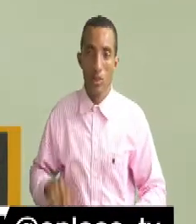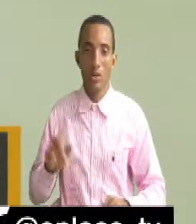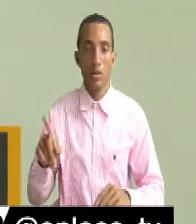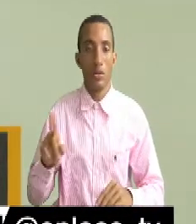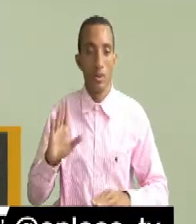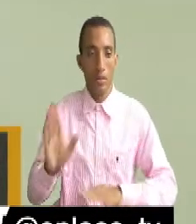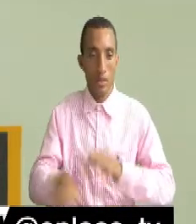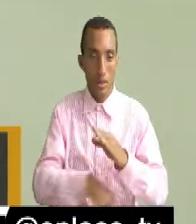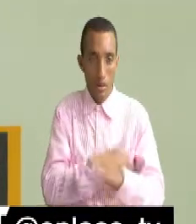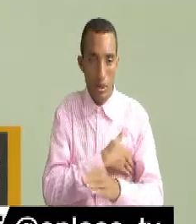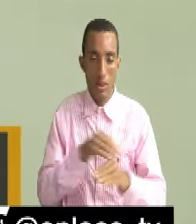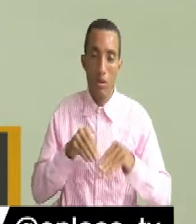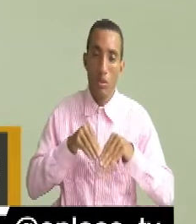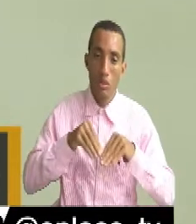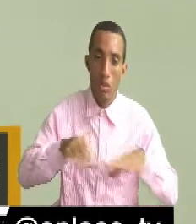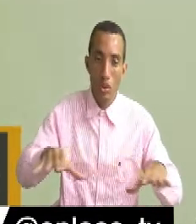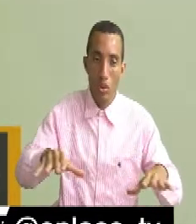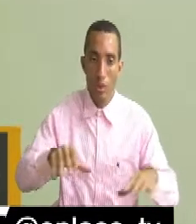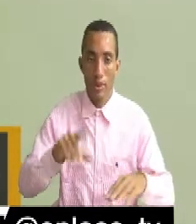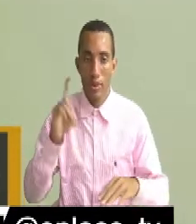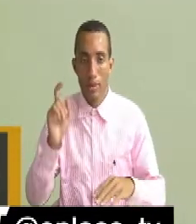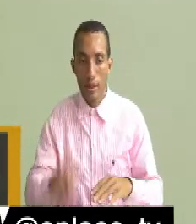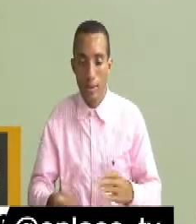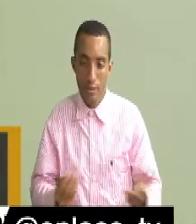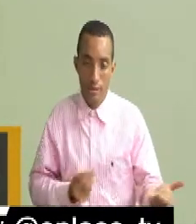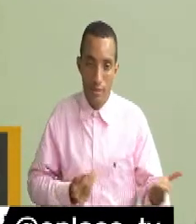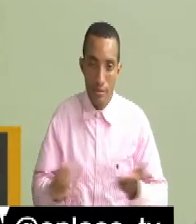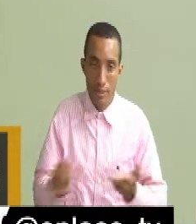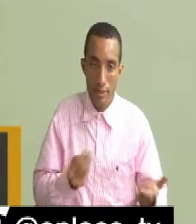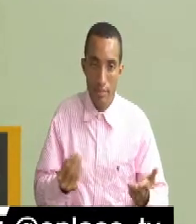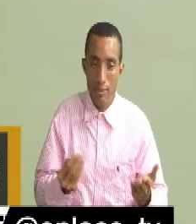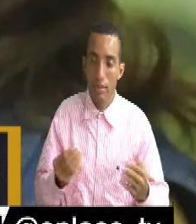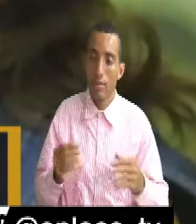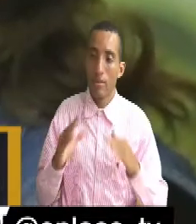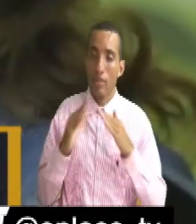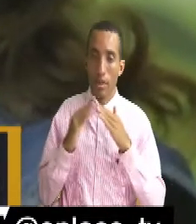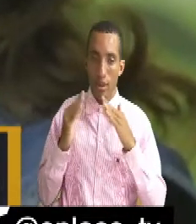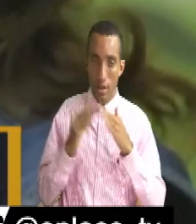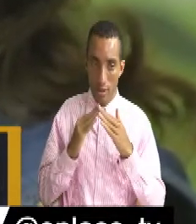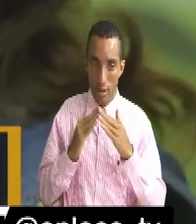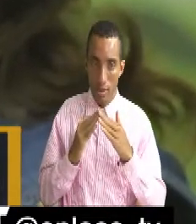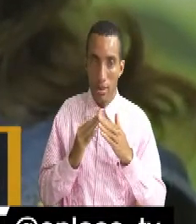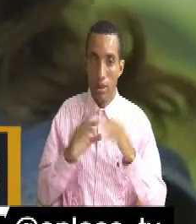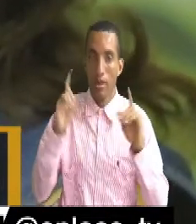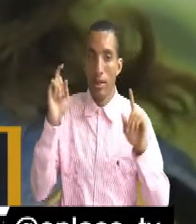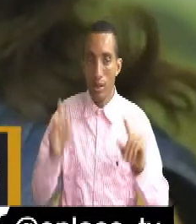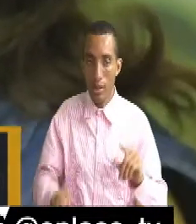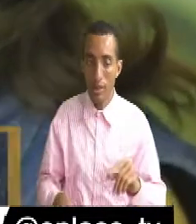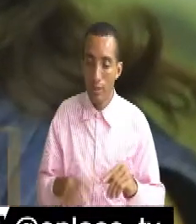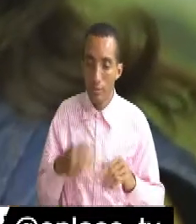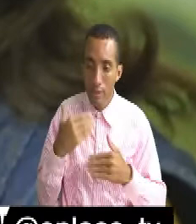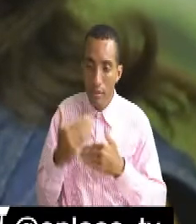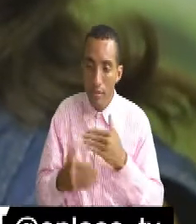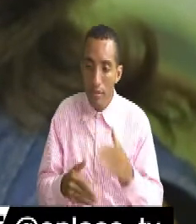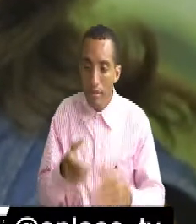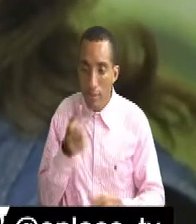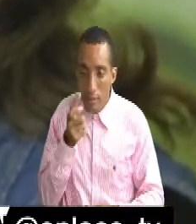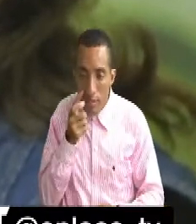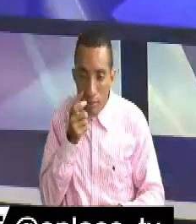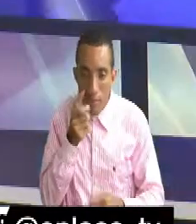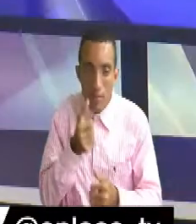vela por el cumplimiento en la calidad de la prestación de los servicios domiciliarios en la ciudad, le estará haciendo seguimiento a esta